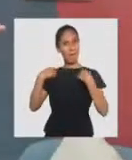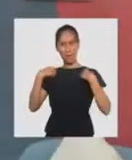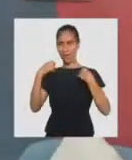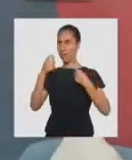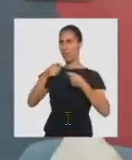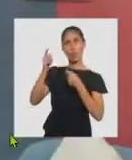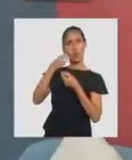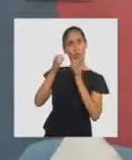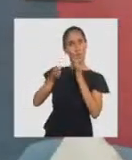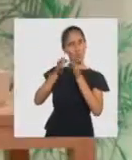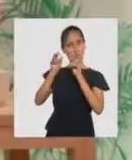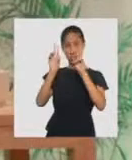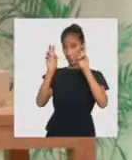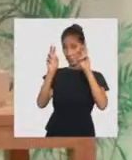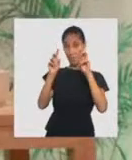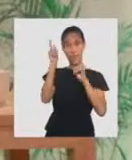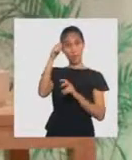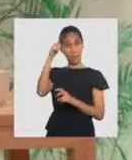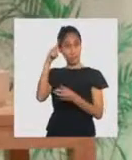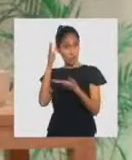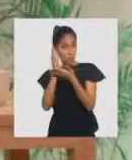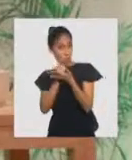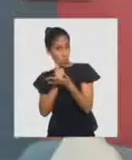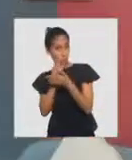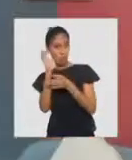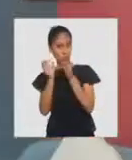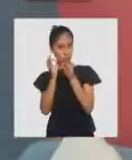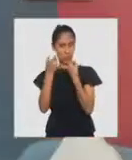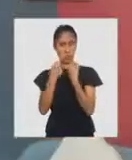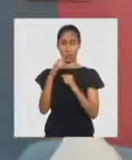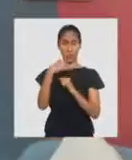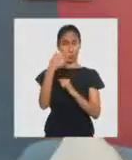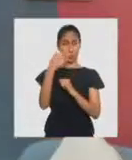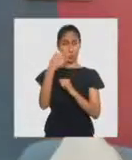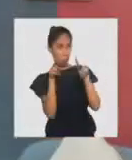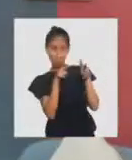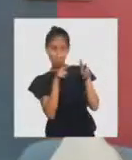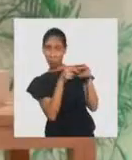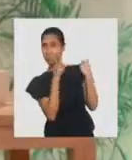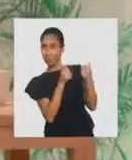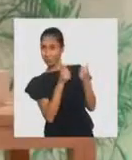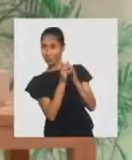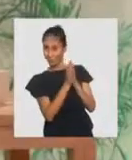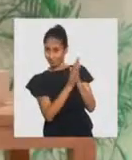causar malentendidos. ¡Qué buena onda! Y me cayeron tan bien...